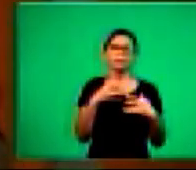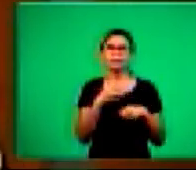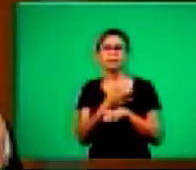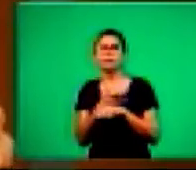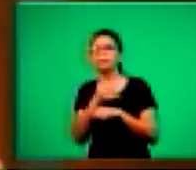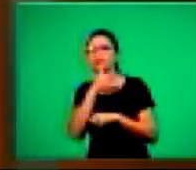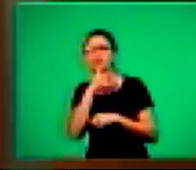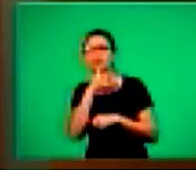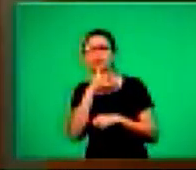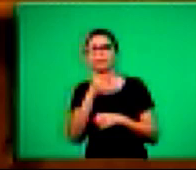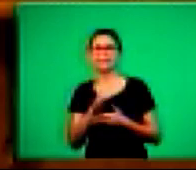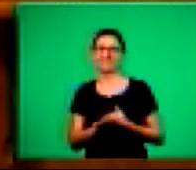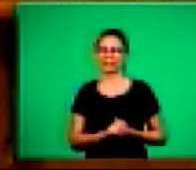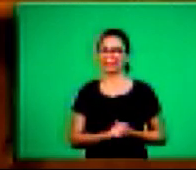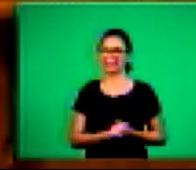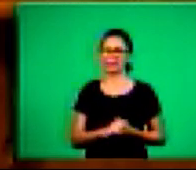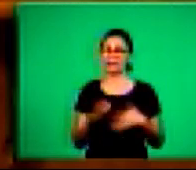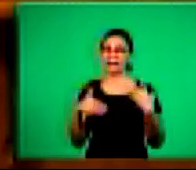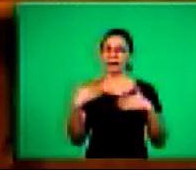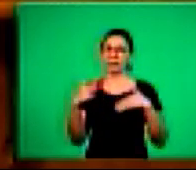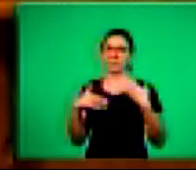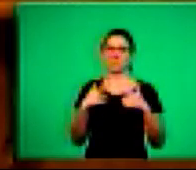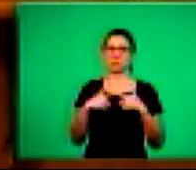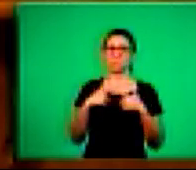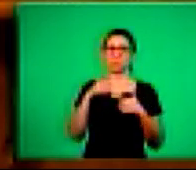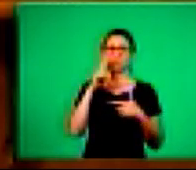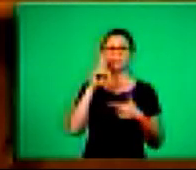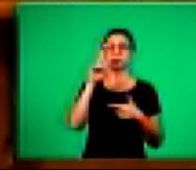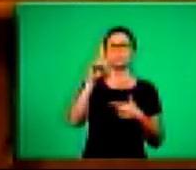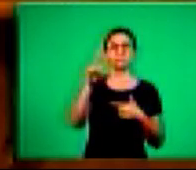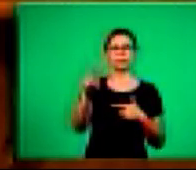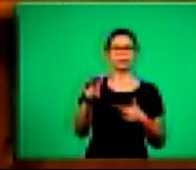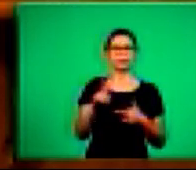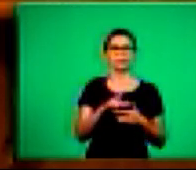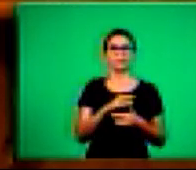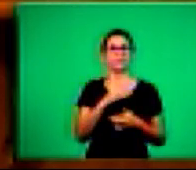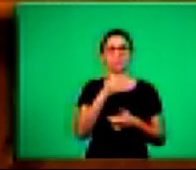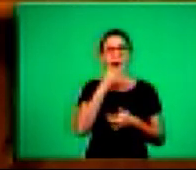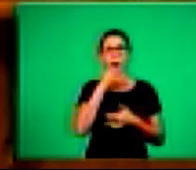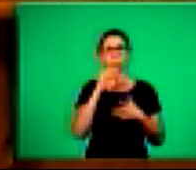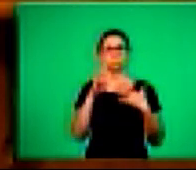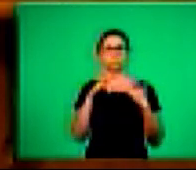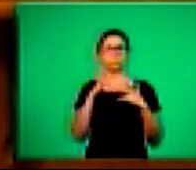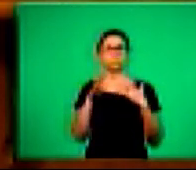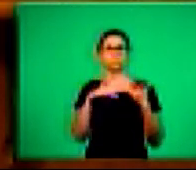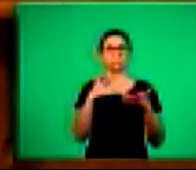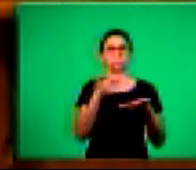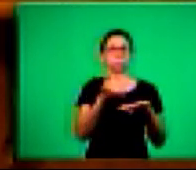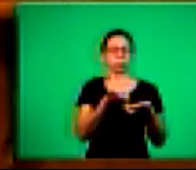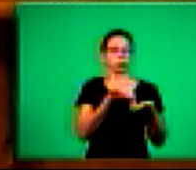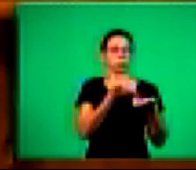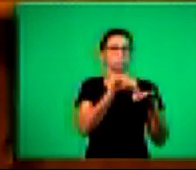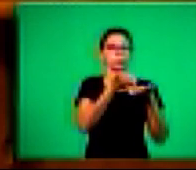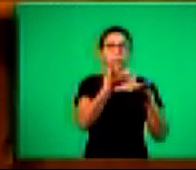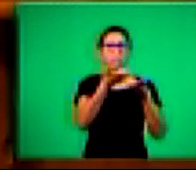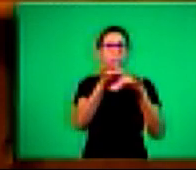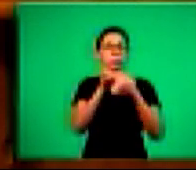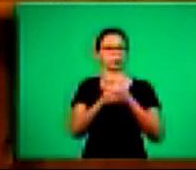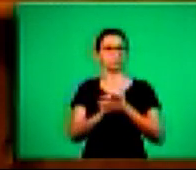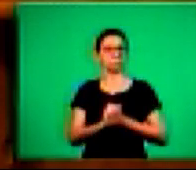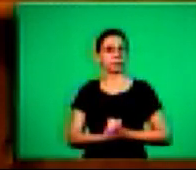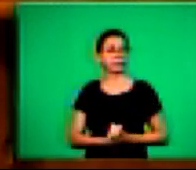las lámparas que la casa estuviese encendida y más que eso porque las casas están tenían tejados tenían esas subidas